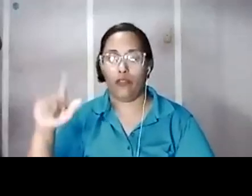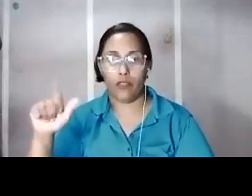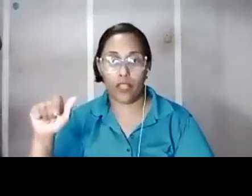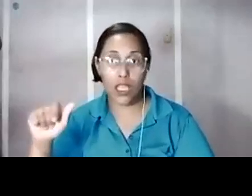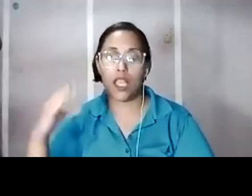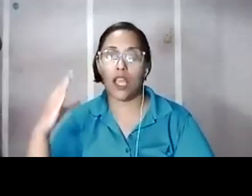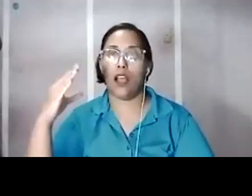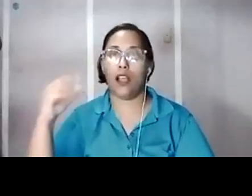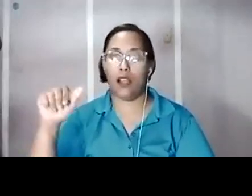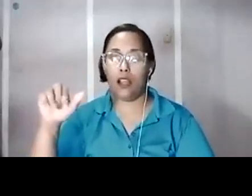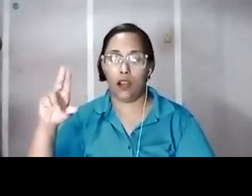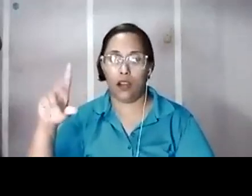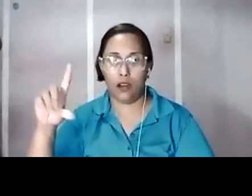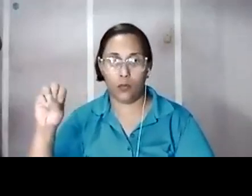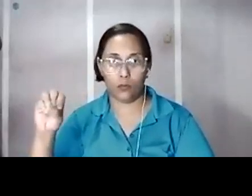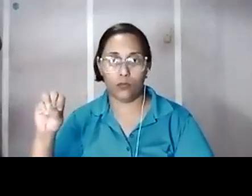Carlos